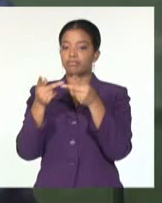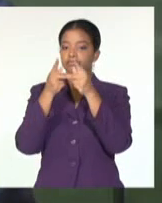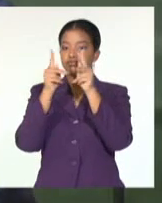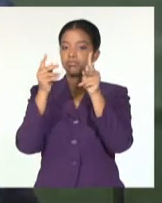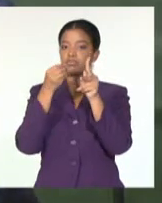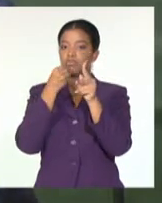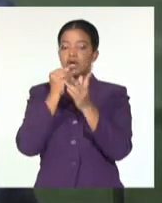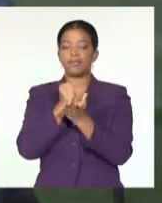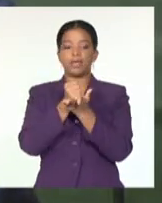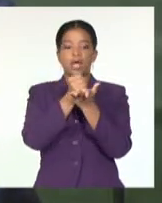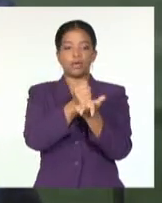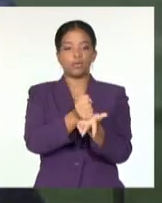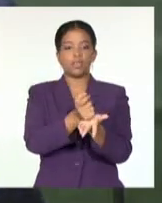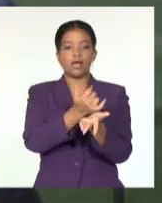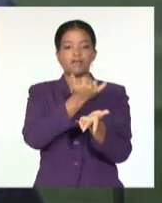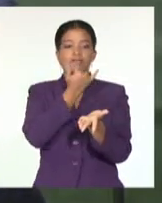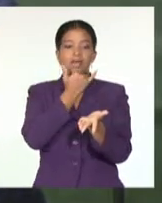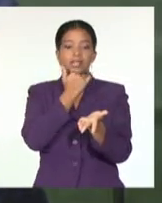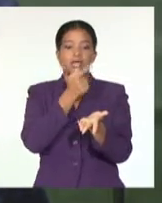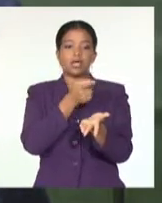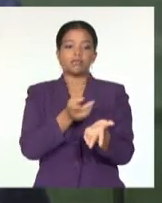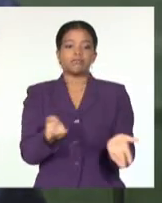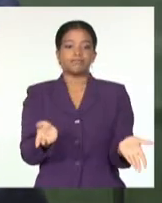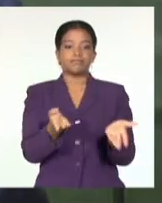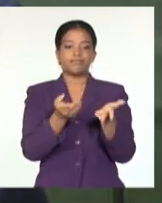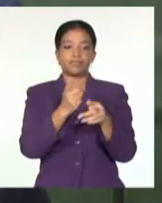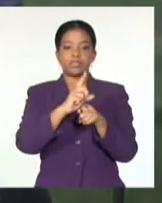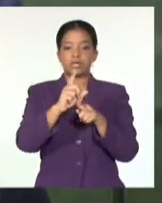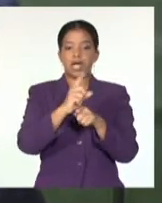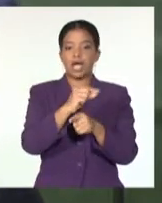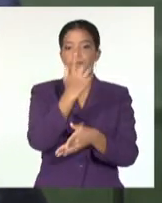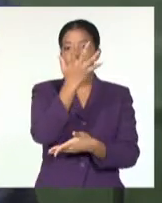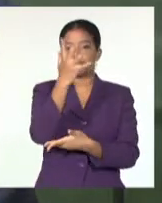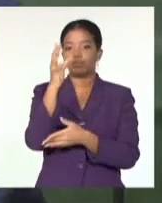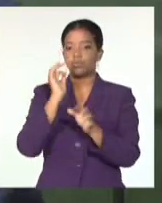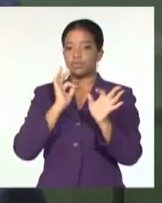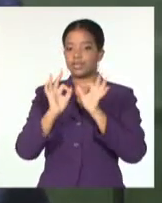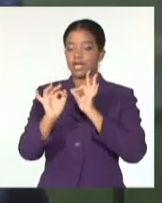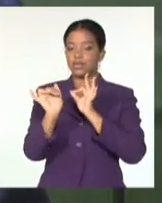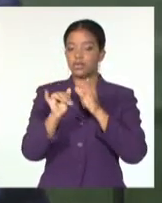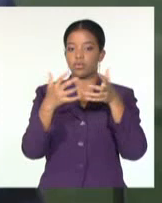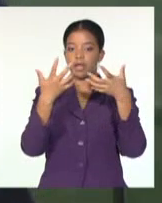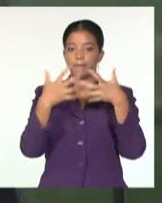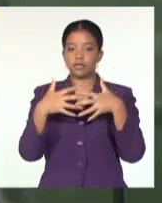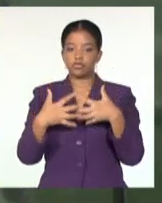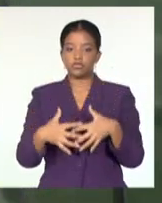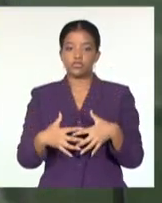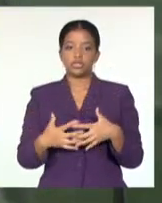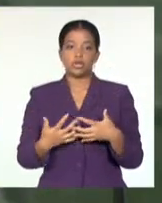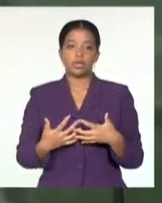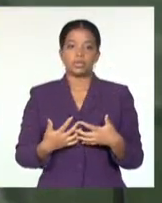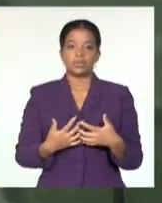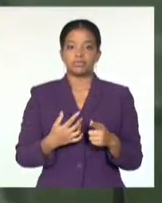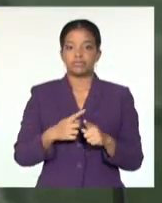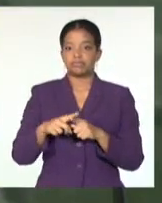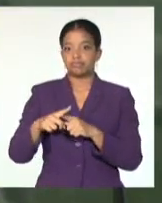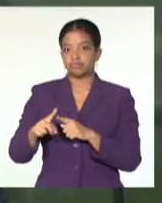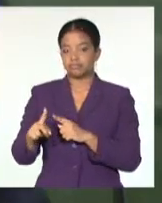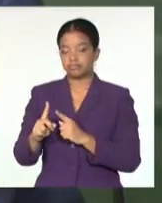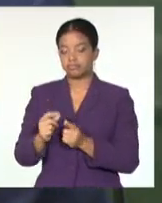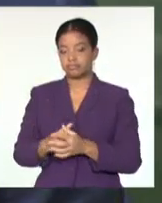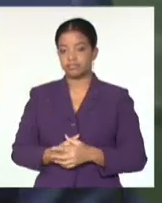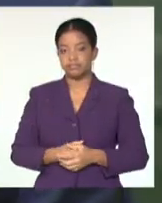promoviendo así el desarrollo agrícola y en particular contribuyendo a producir y transformar sus productos a escala local,